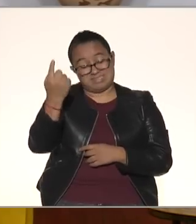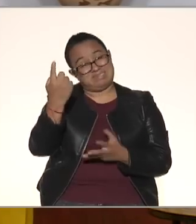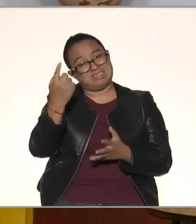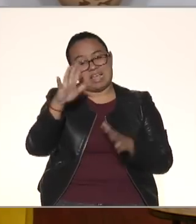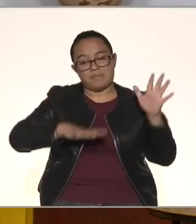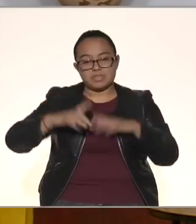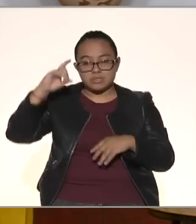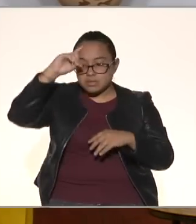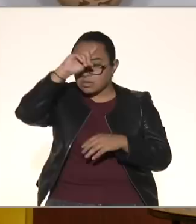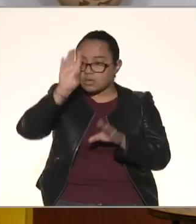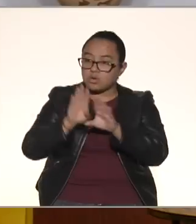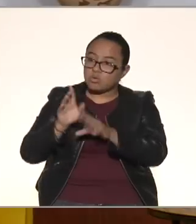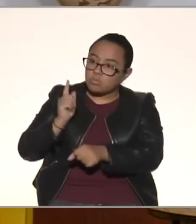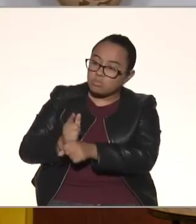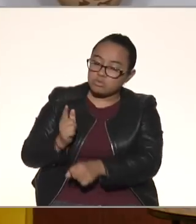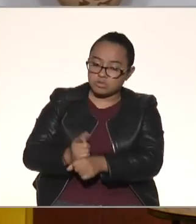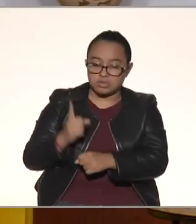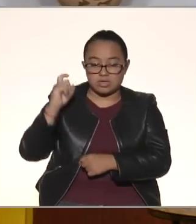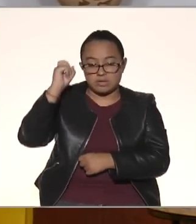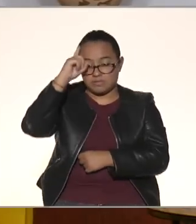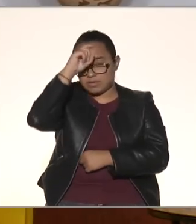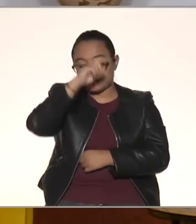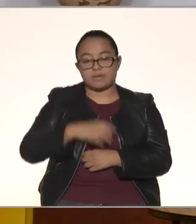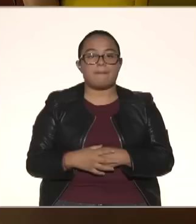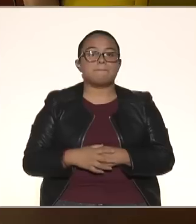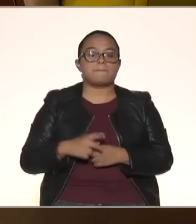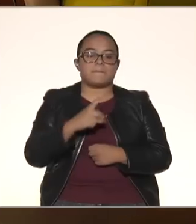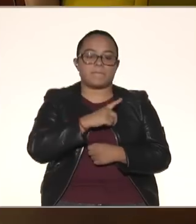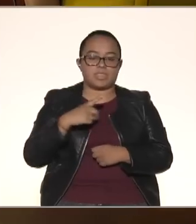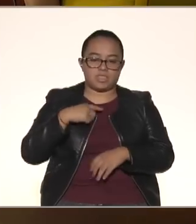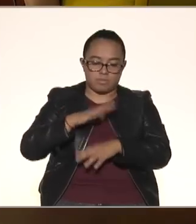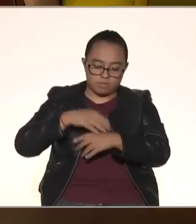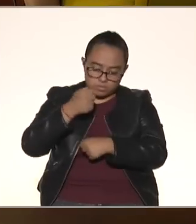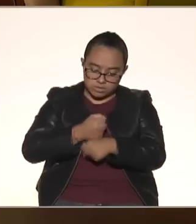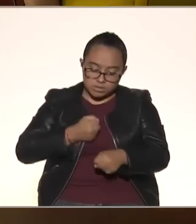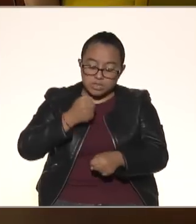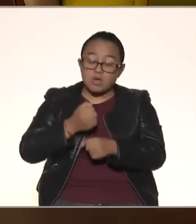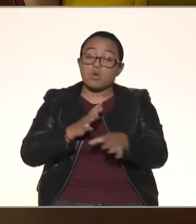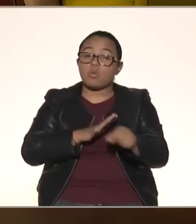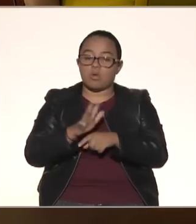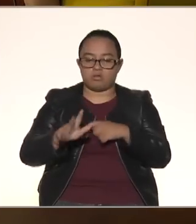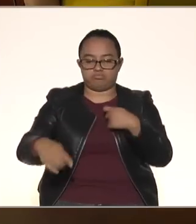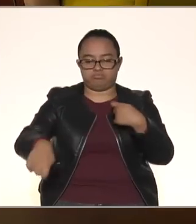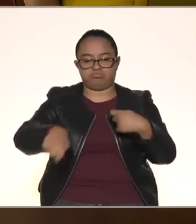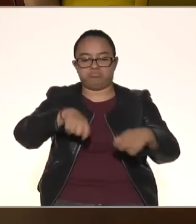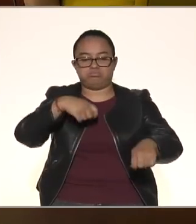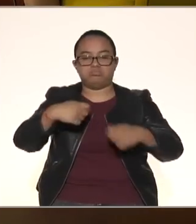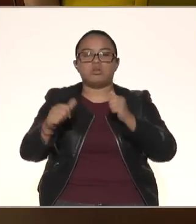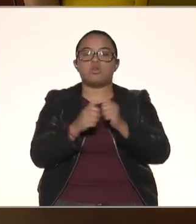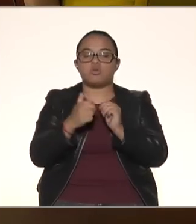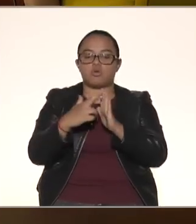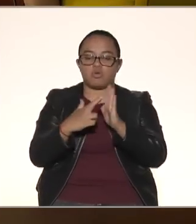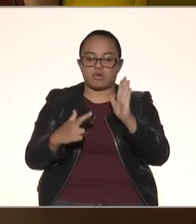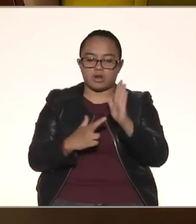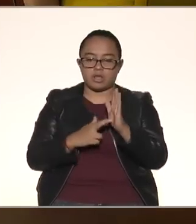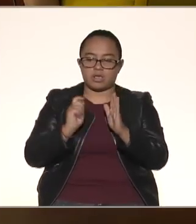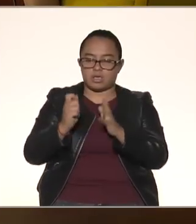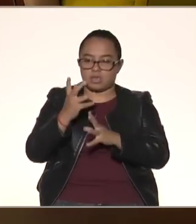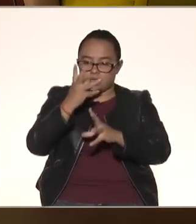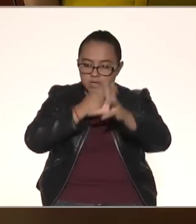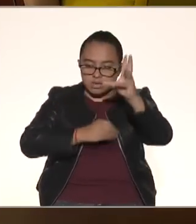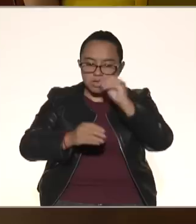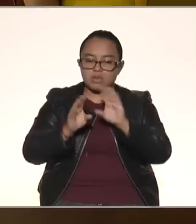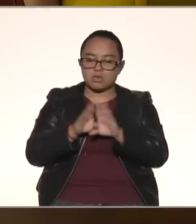traes arrastrando muchísimas cosas. Que creo que ahí hay que trabajar muchísimo la flexibilidad, con respecto a las reglas que hemos venido aprendiendo, y